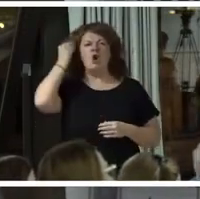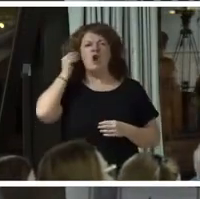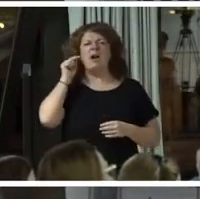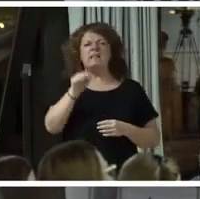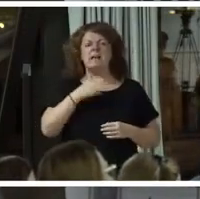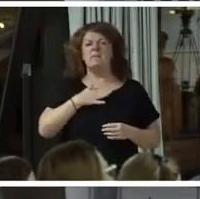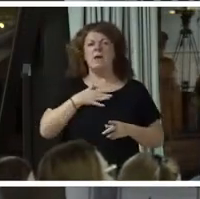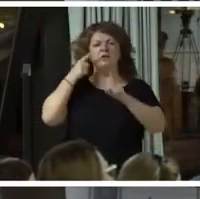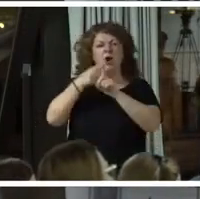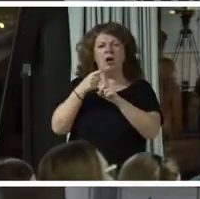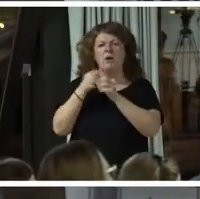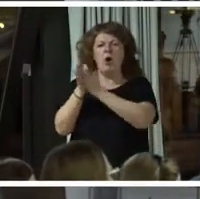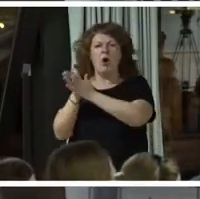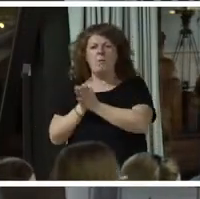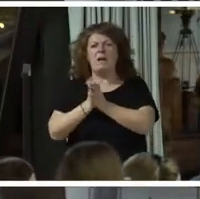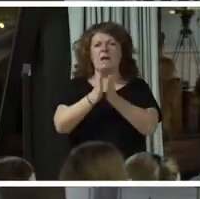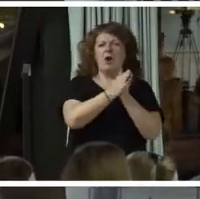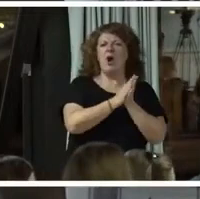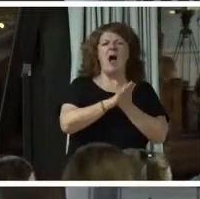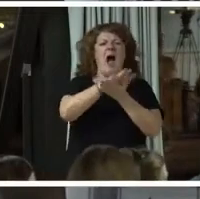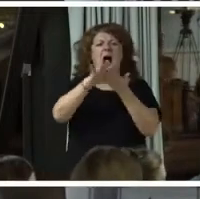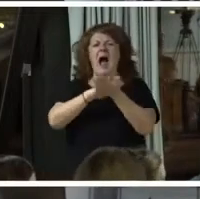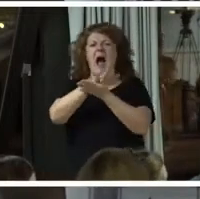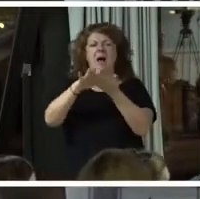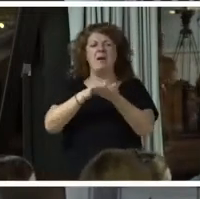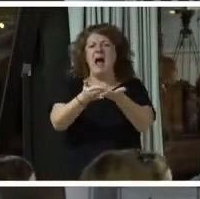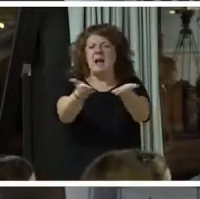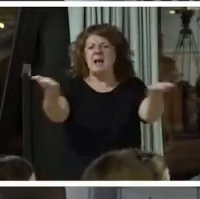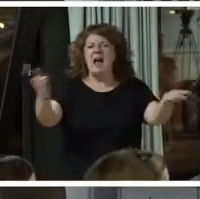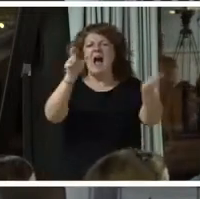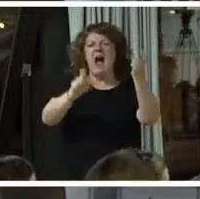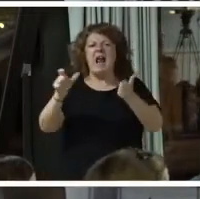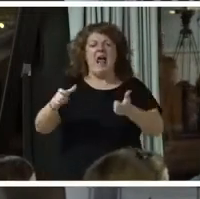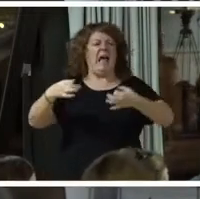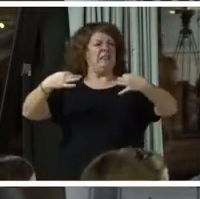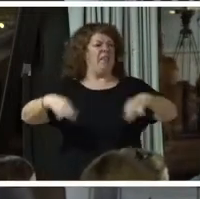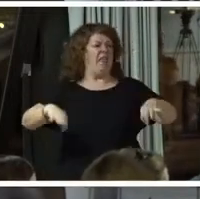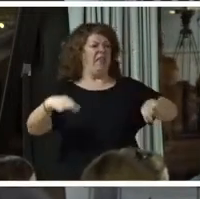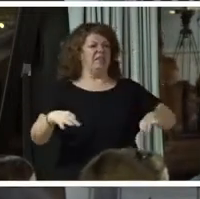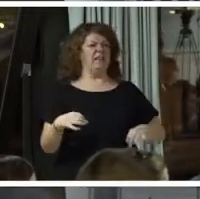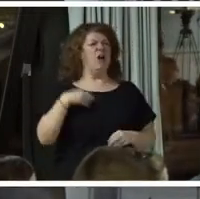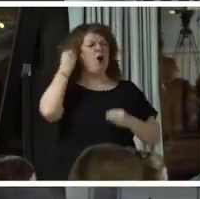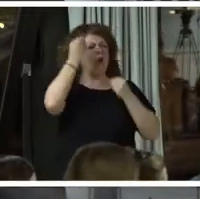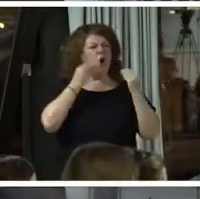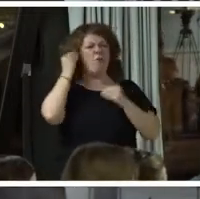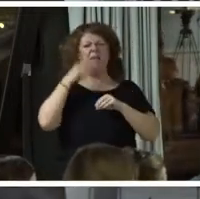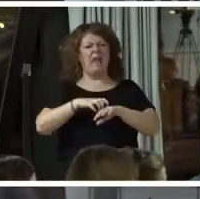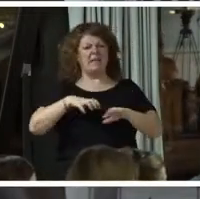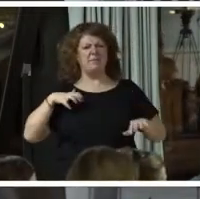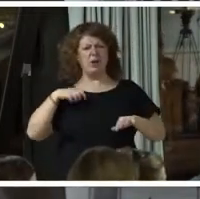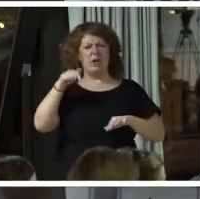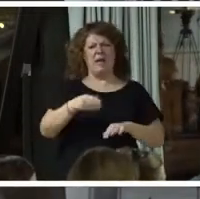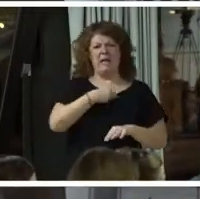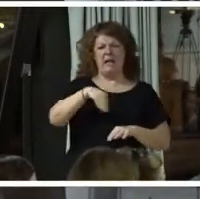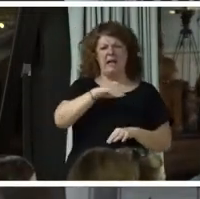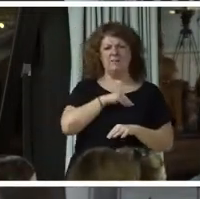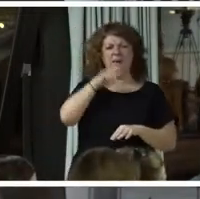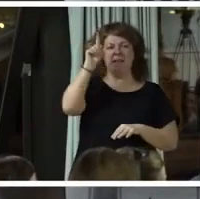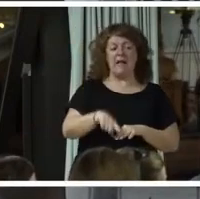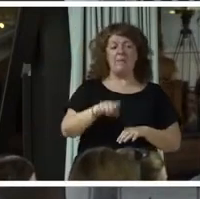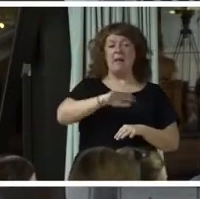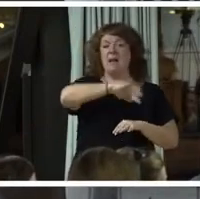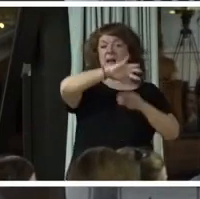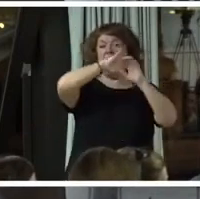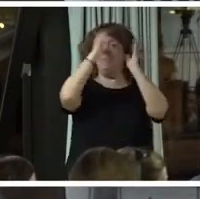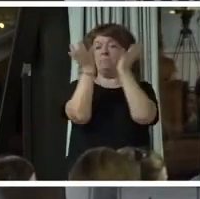objetivo compañeros y compañeras hablarle a la gente decente que estoy convencida de que es mayoría en España y también